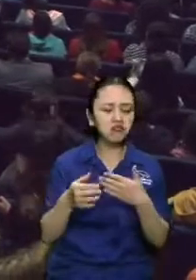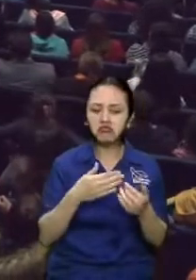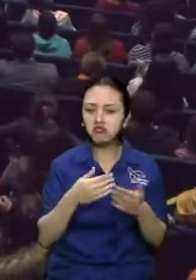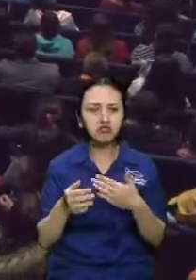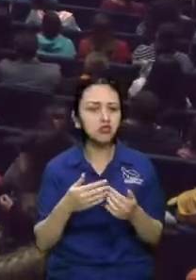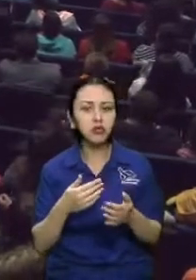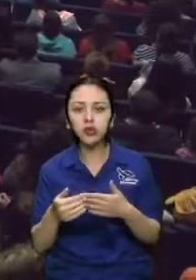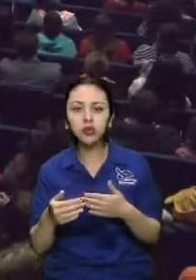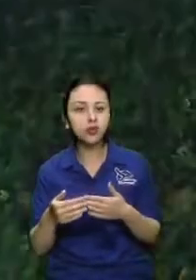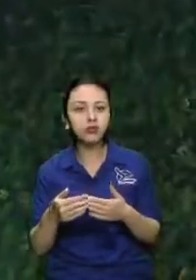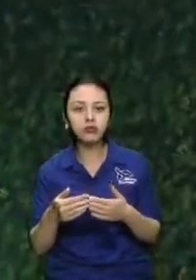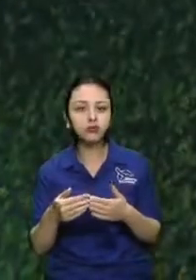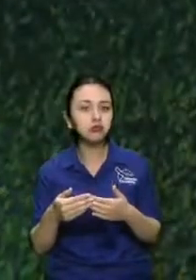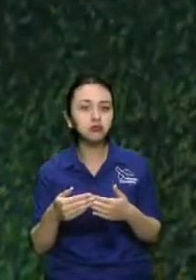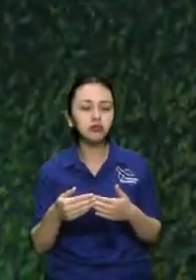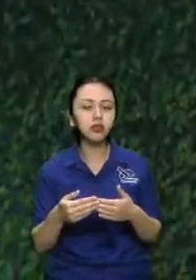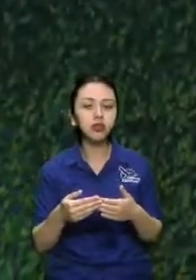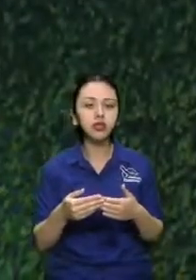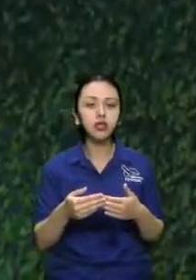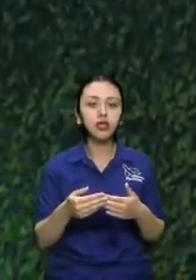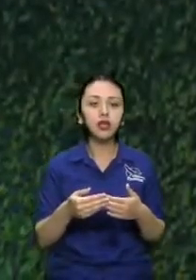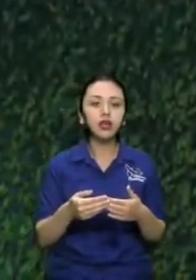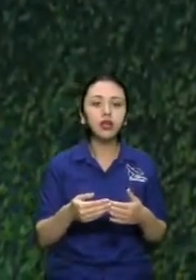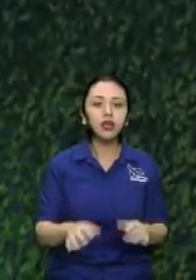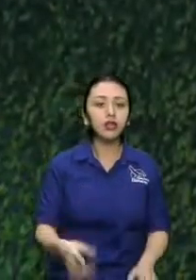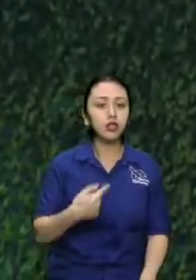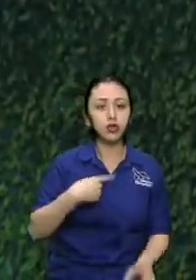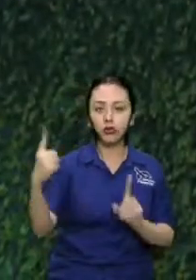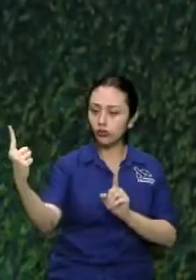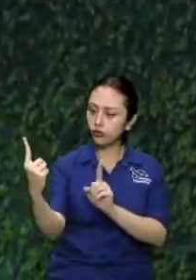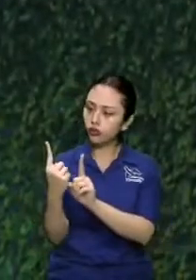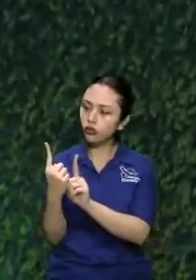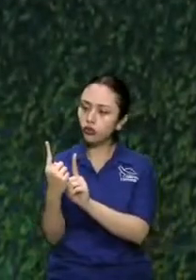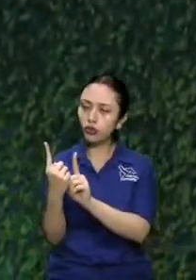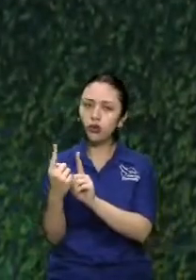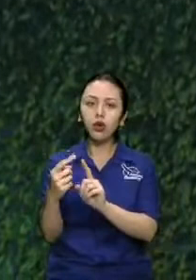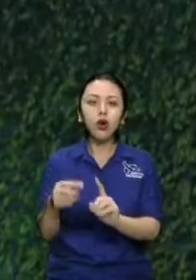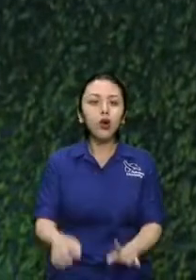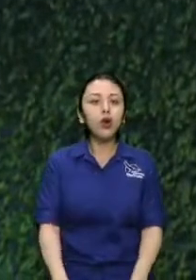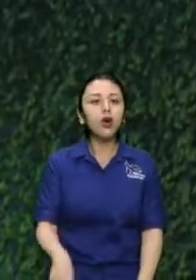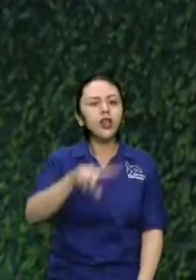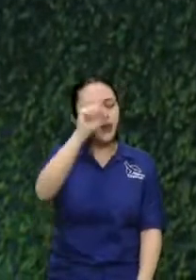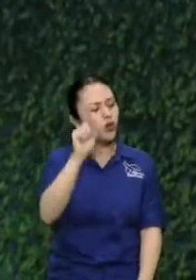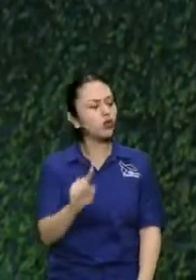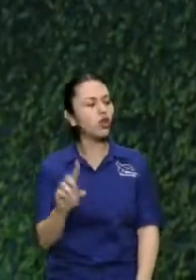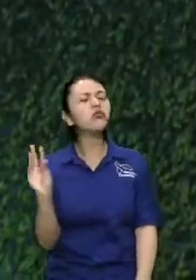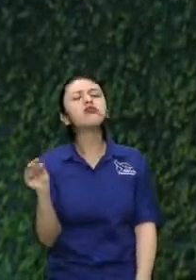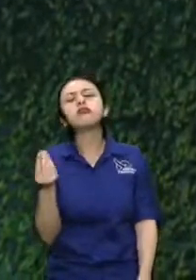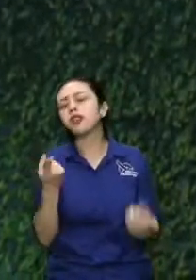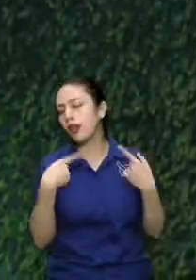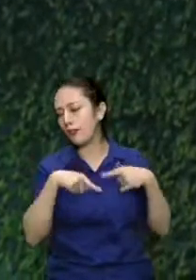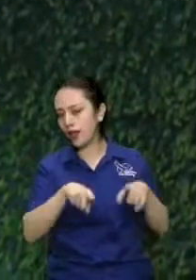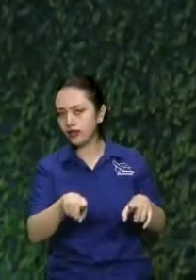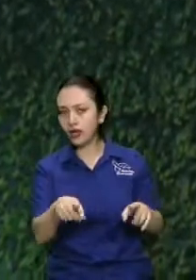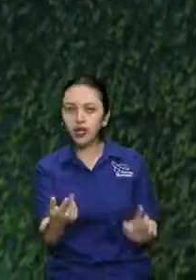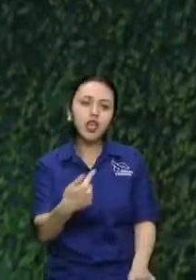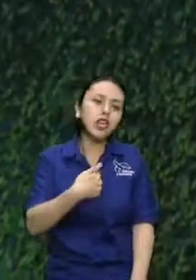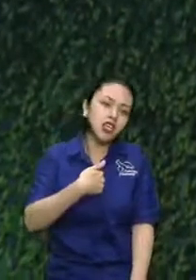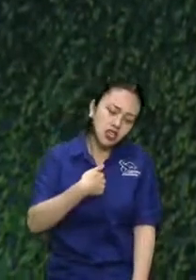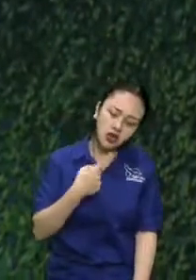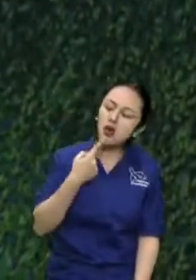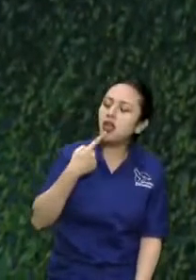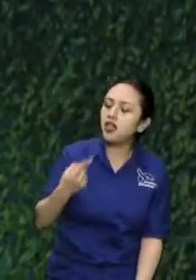Sí, siervo. No se inmutó, dígame, ¿qué le está pasando, hermano Sergio? Pues fíjese, hermano, que pin, que pan, que pum, que no sé cuánto, que por